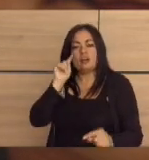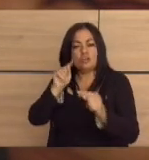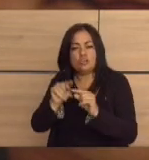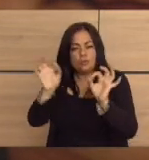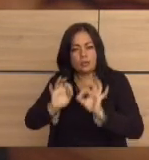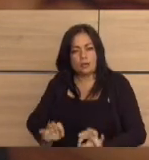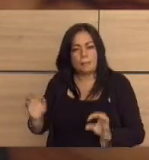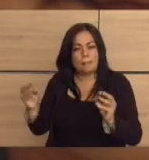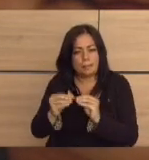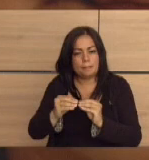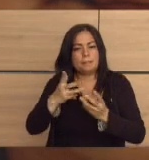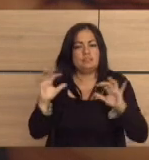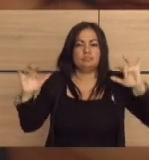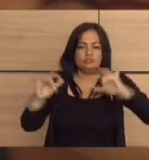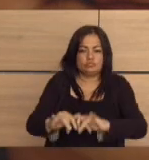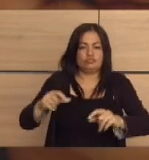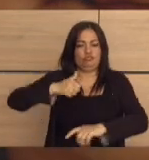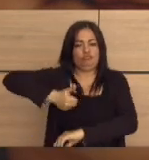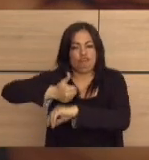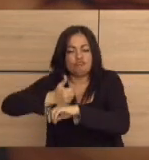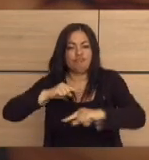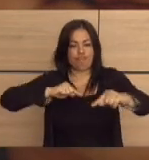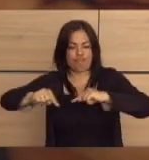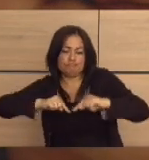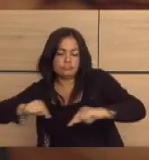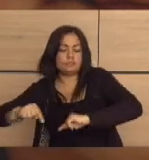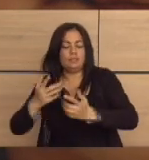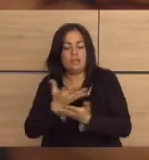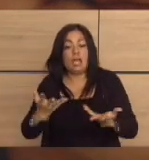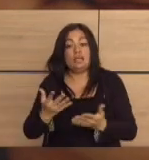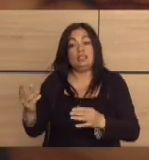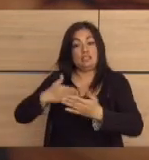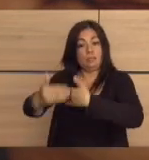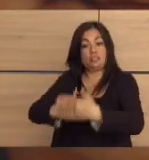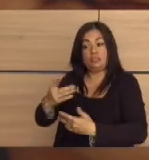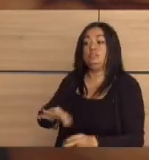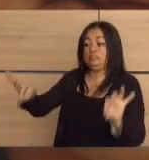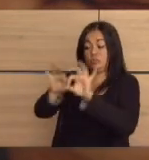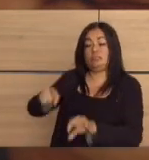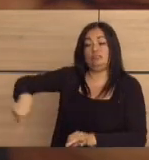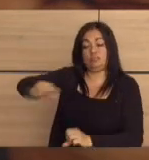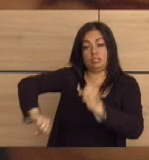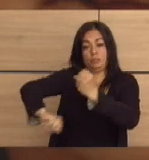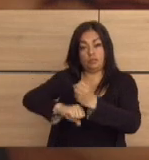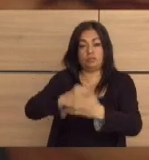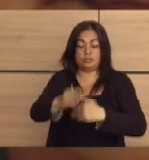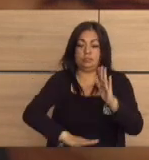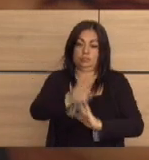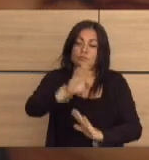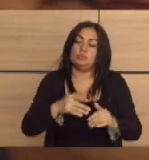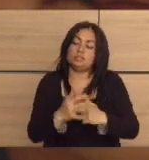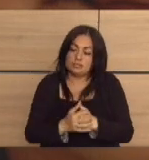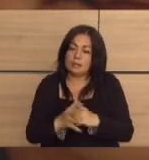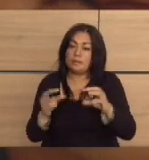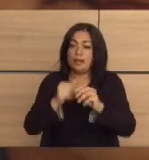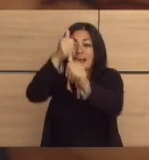nuestros rectores y de nuestros coordinadores, que serán fundamentales para hacer este proceso. Este proceso haciendo un análisis plural de la referencia